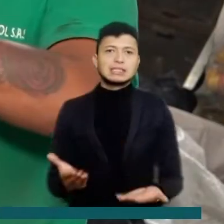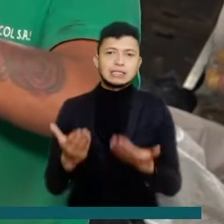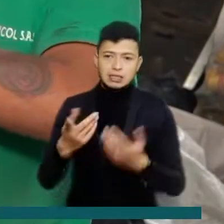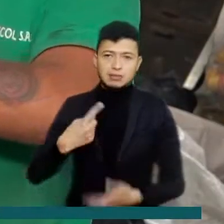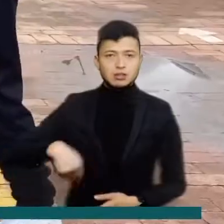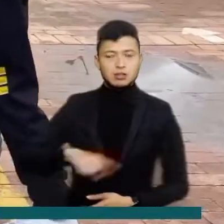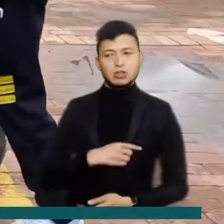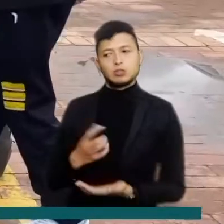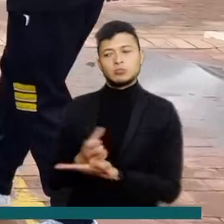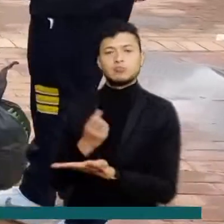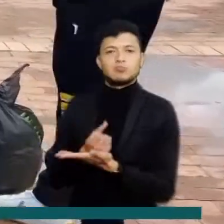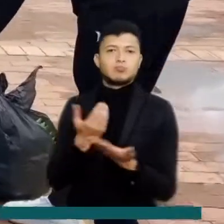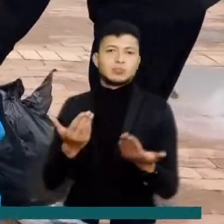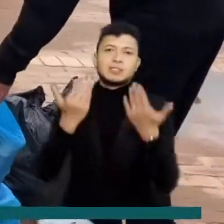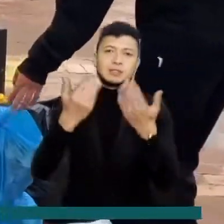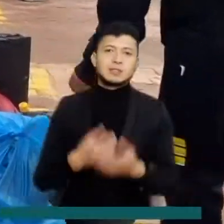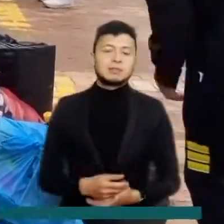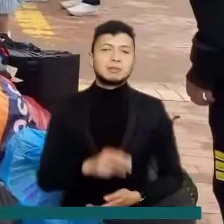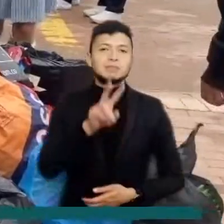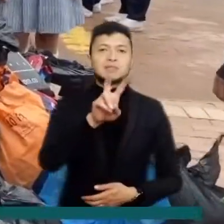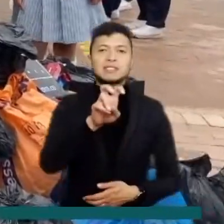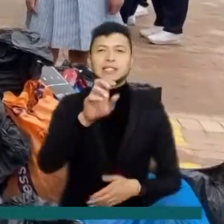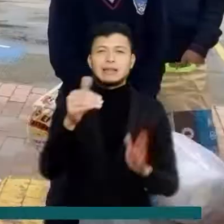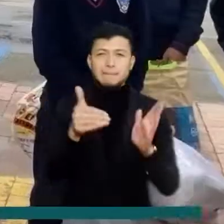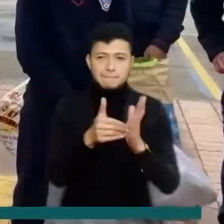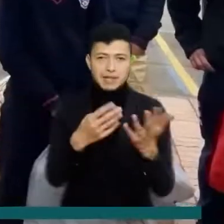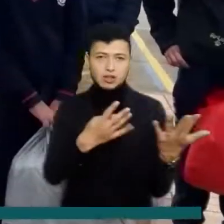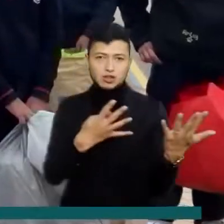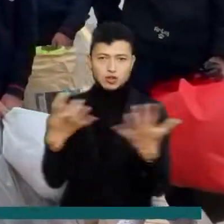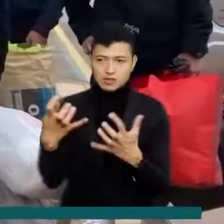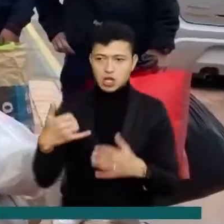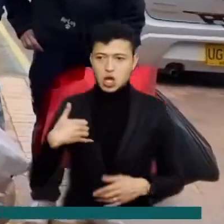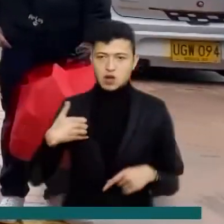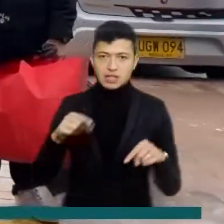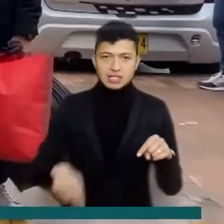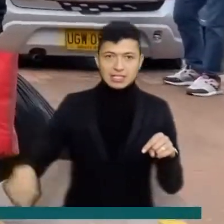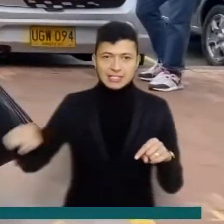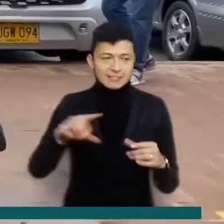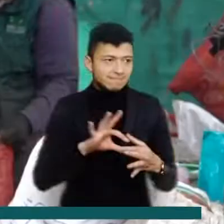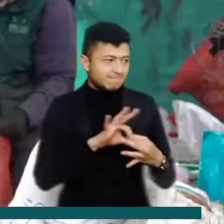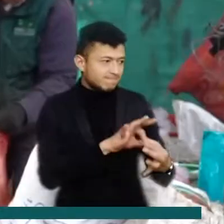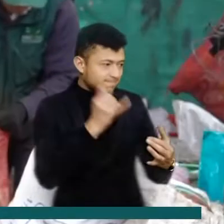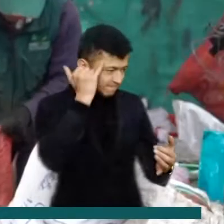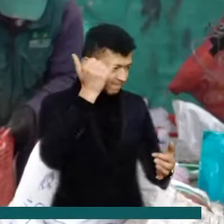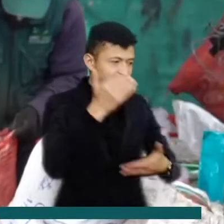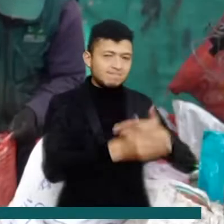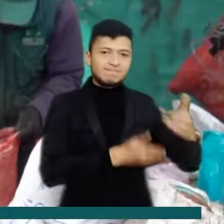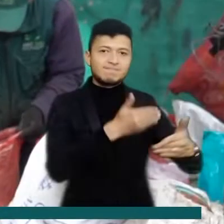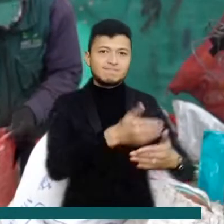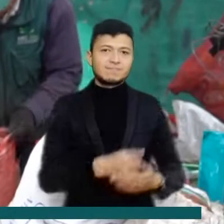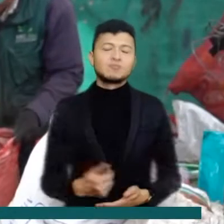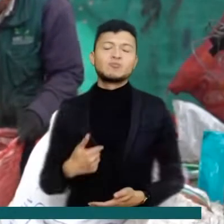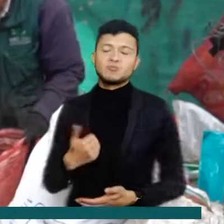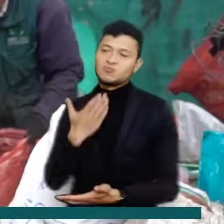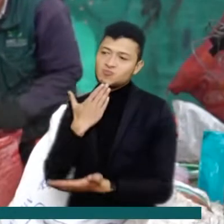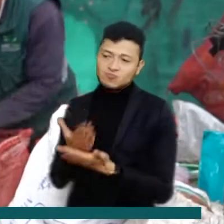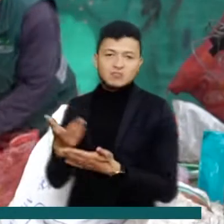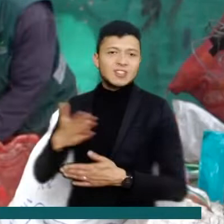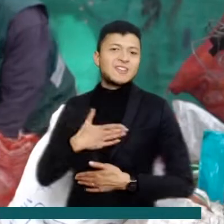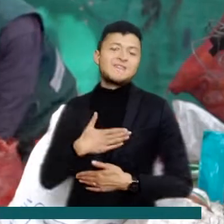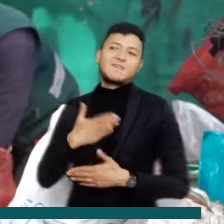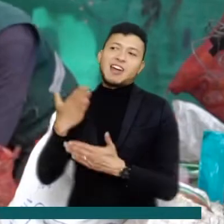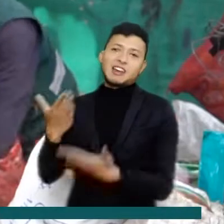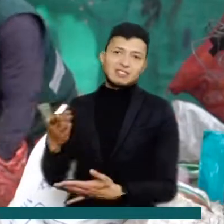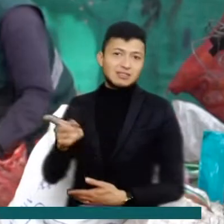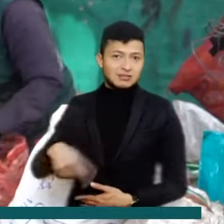ingresos para nosotros. Son 7.900 jóvenes los que se unen a la iniciativa. Un agradecimiento y felicitaciones y